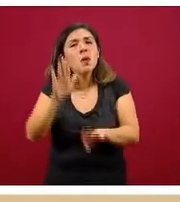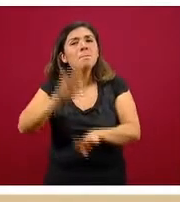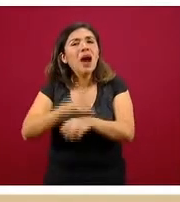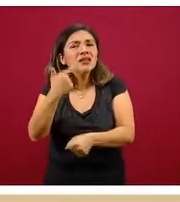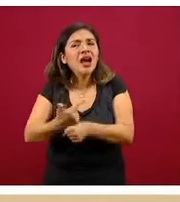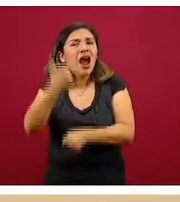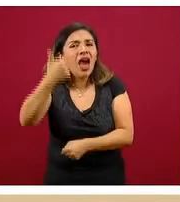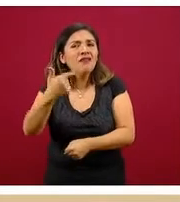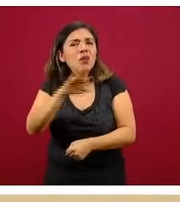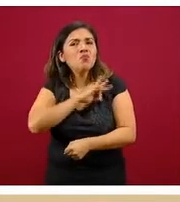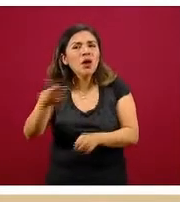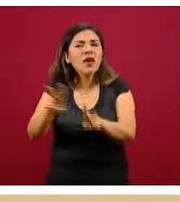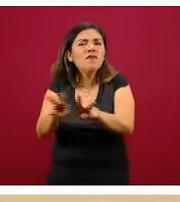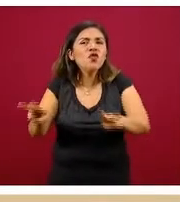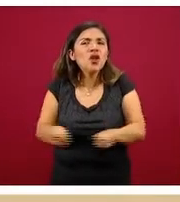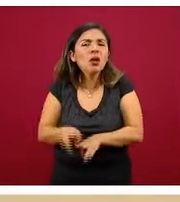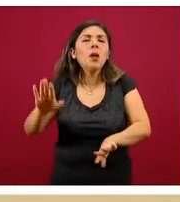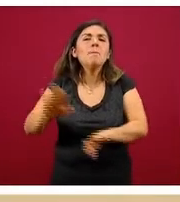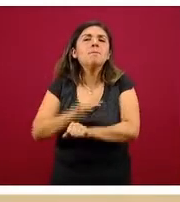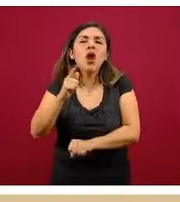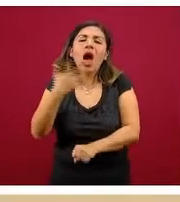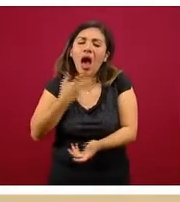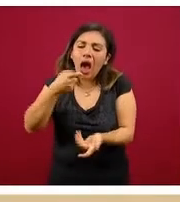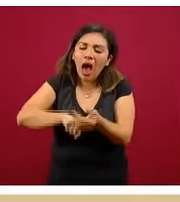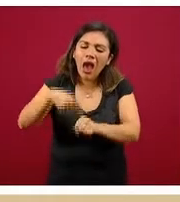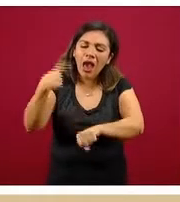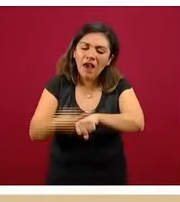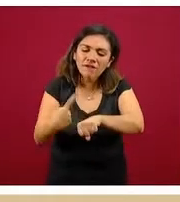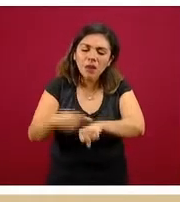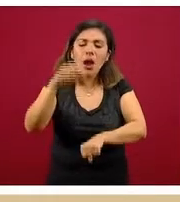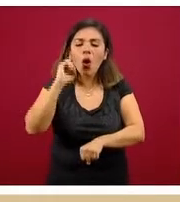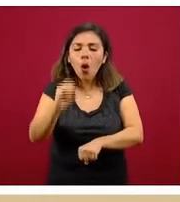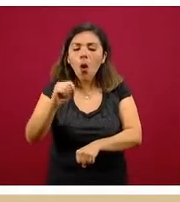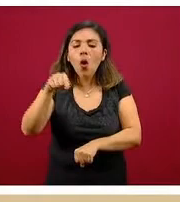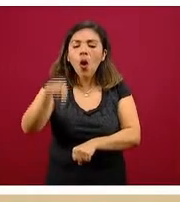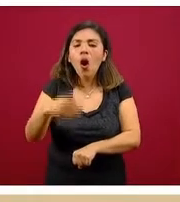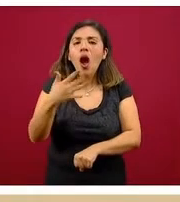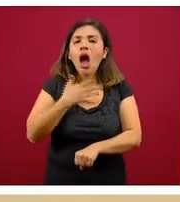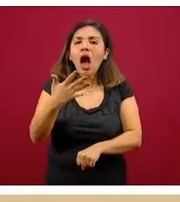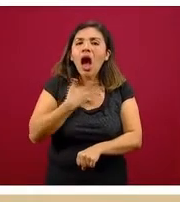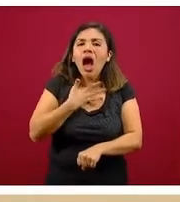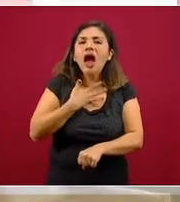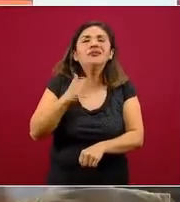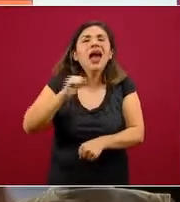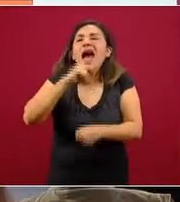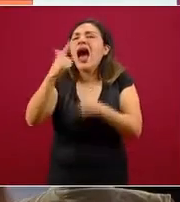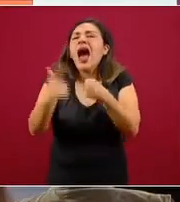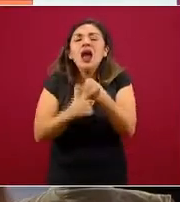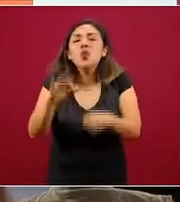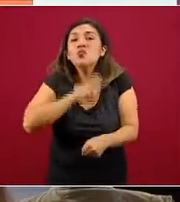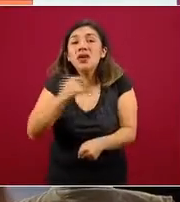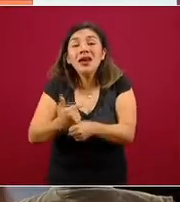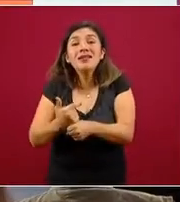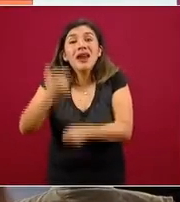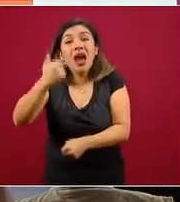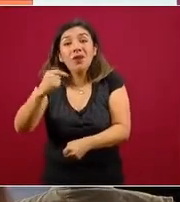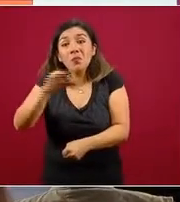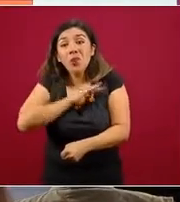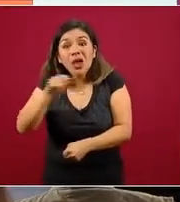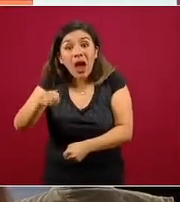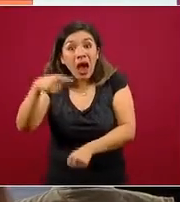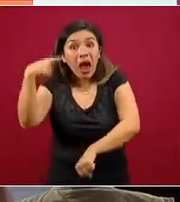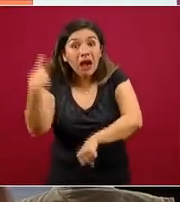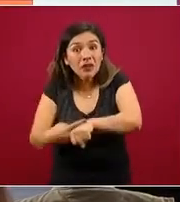de riesgo, ya sea porque tienen una comorbilidad o ya sea porque tienen un factor de riesgo que